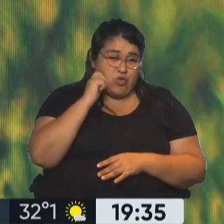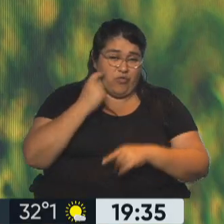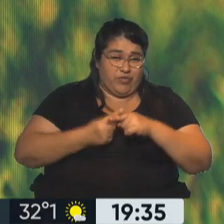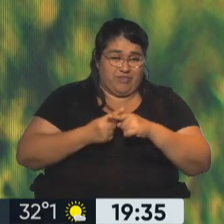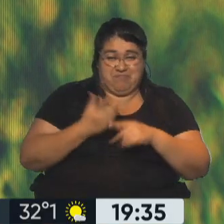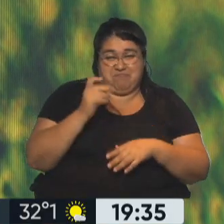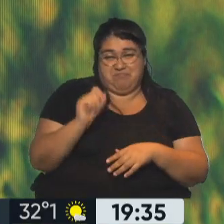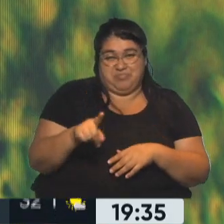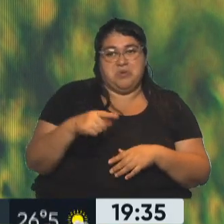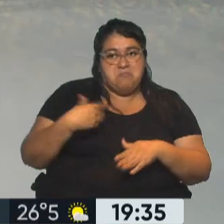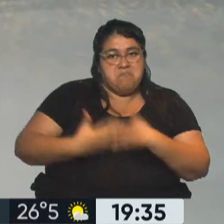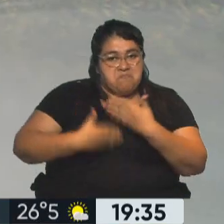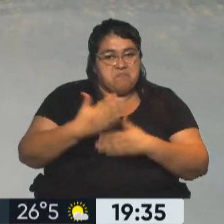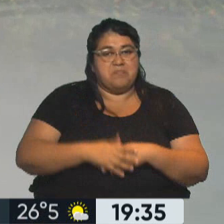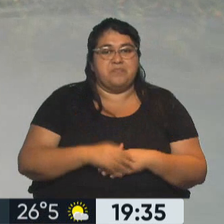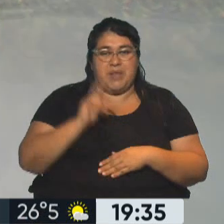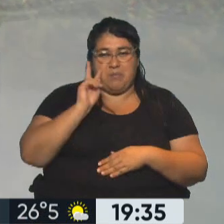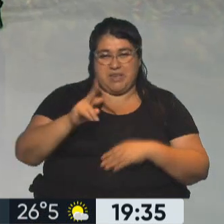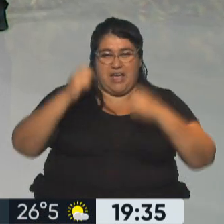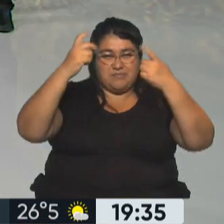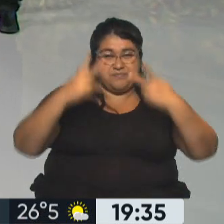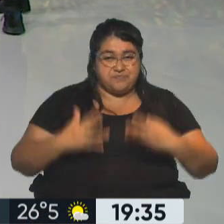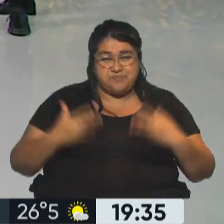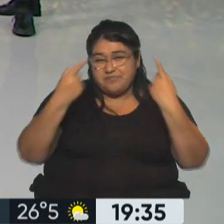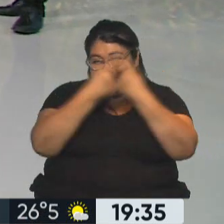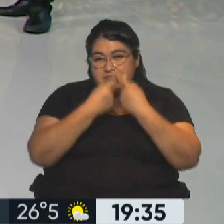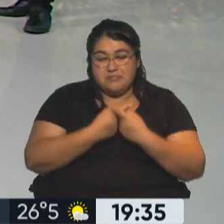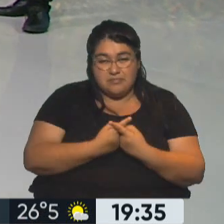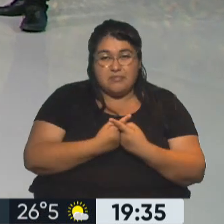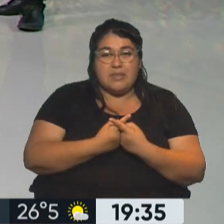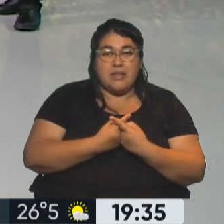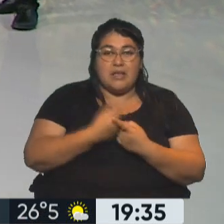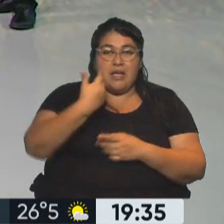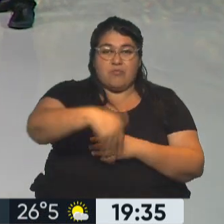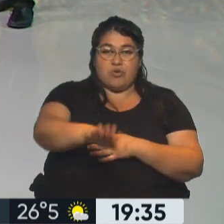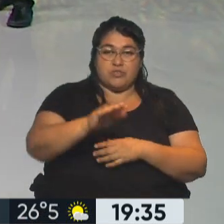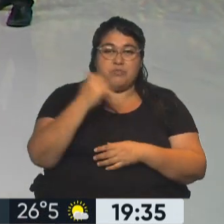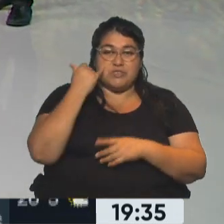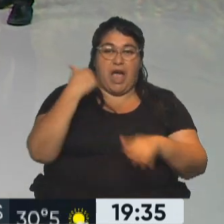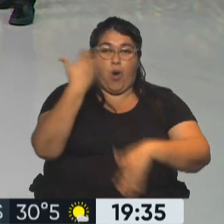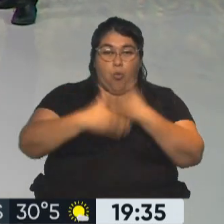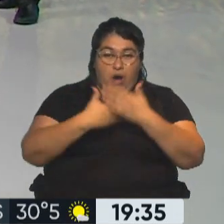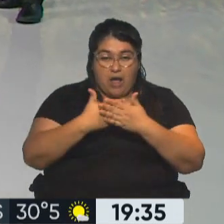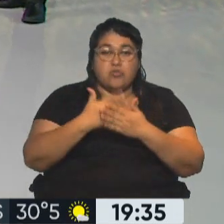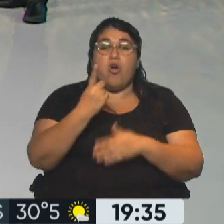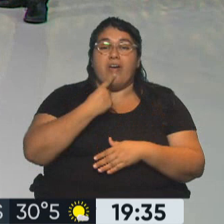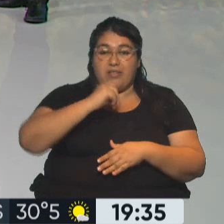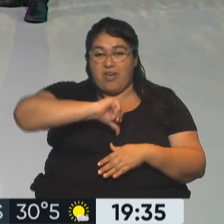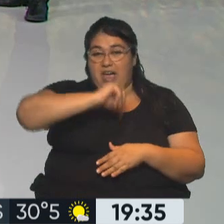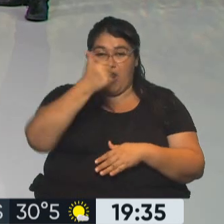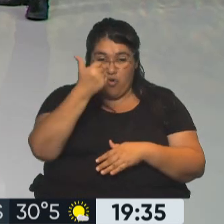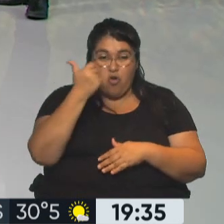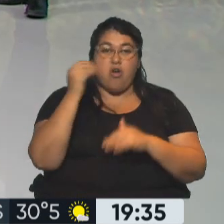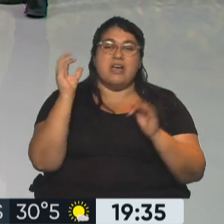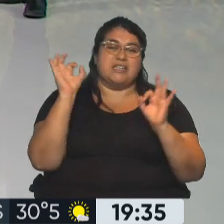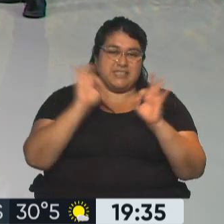cómo sigue rindiendo. Mirá lo que tenemos acá. A ver. Repaso de lo que se viene. Se está jugando Lanús River